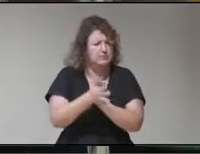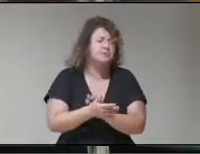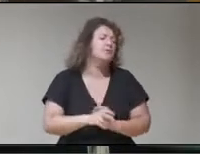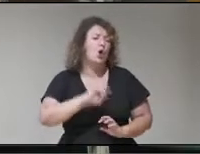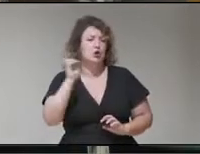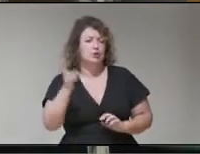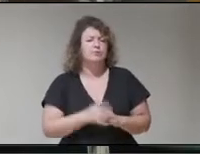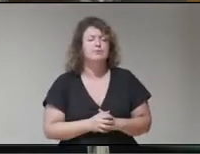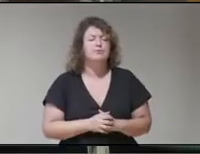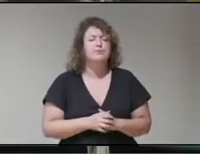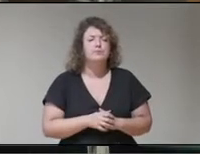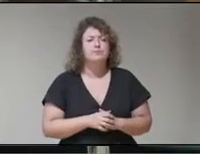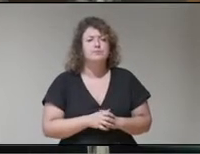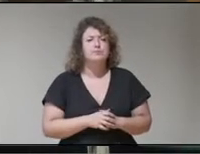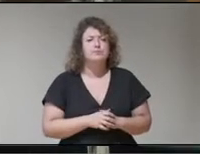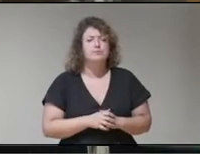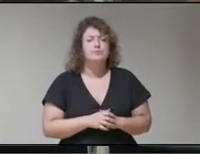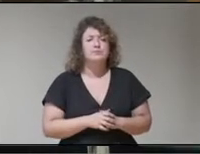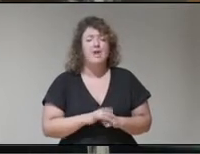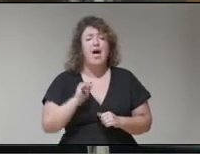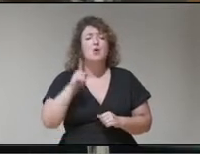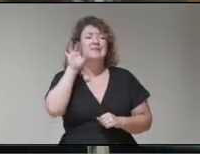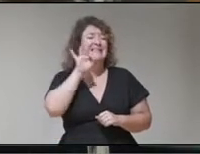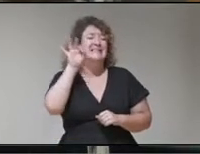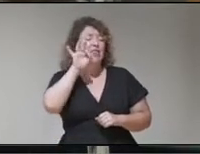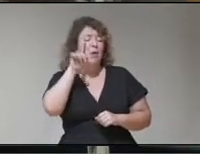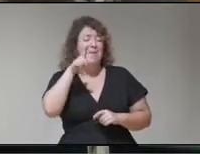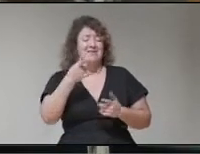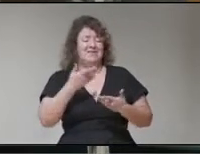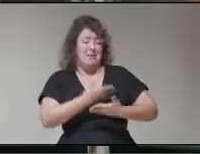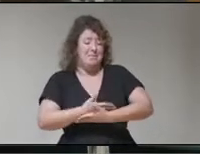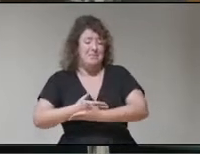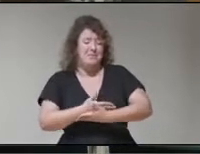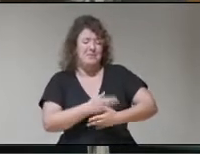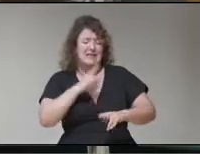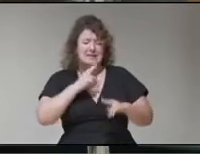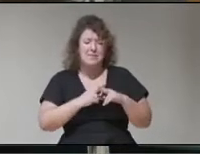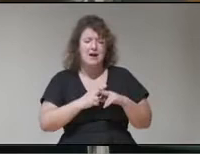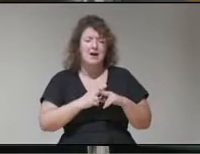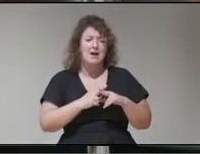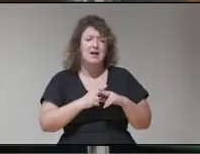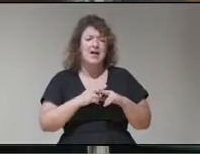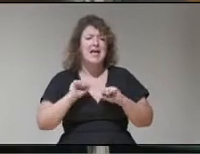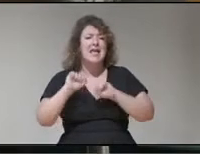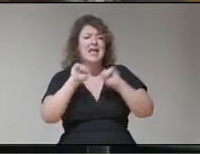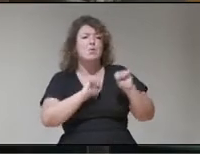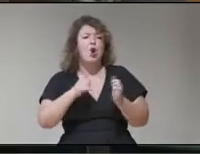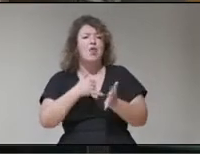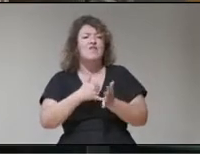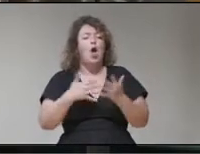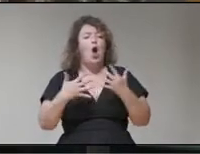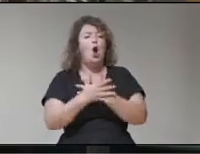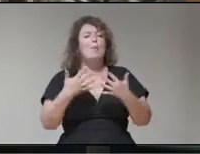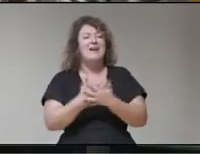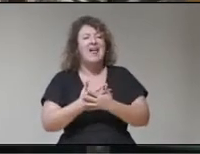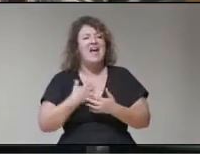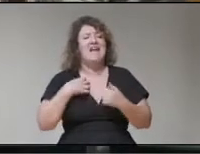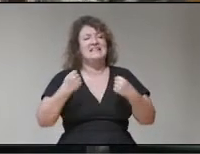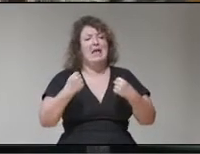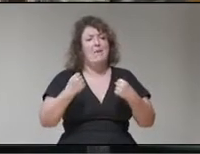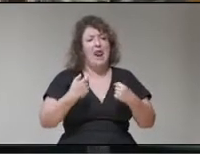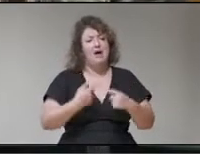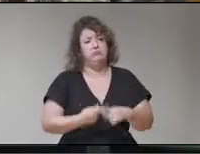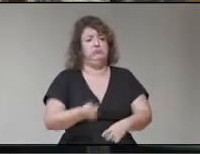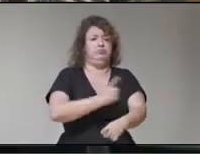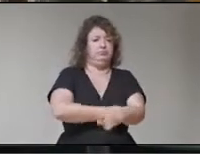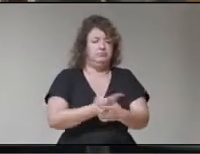es este. Veréis, hay un síndrome de niños, que es el síndrome de inmunodeficiencia combinada severa, en el cual lo que